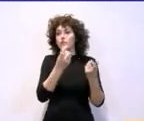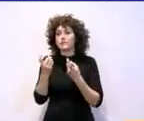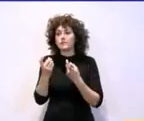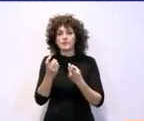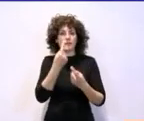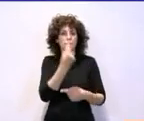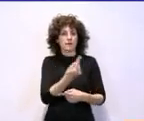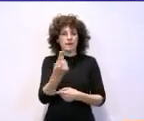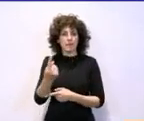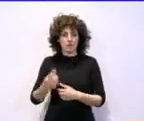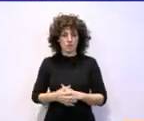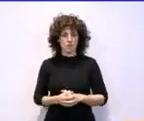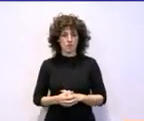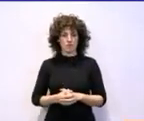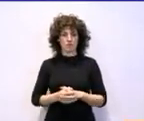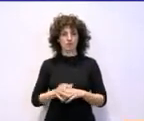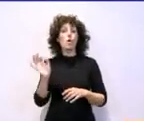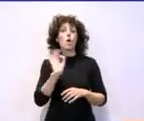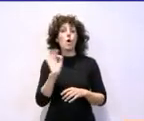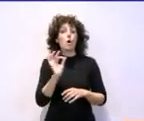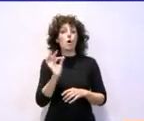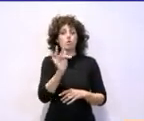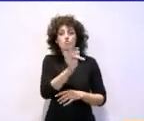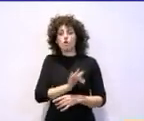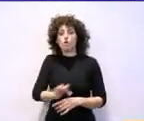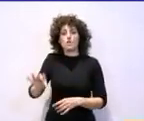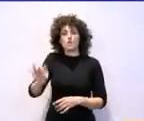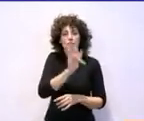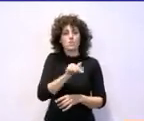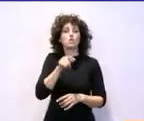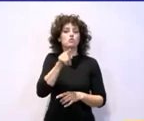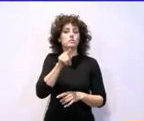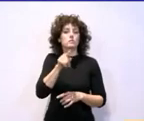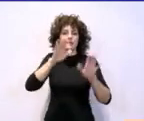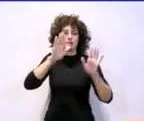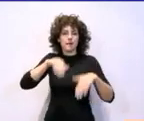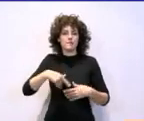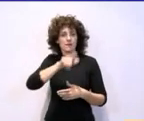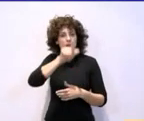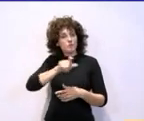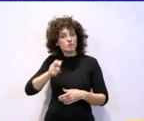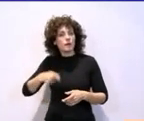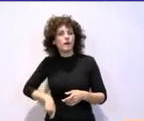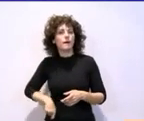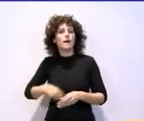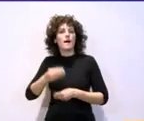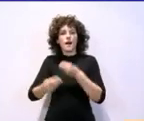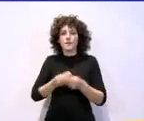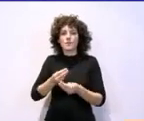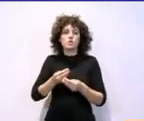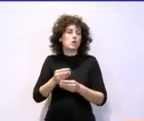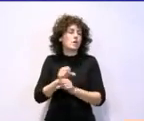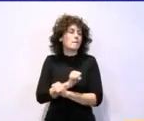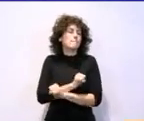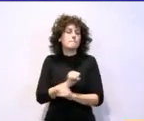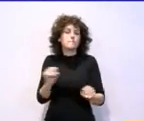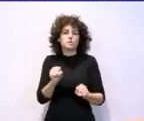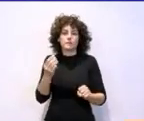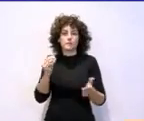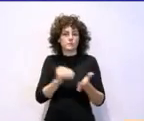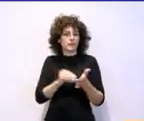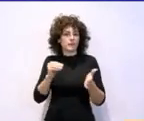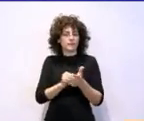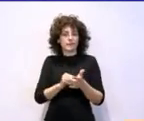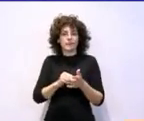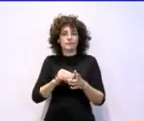que tienen. Y la rotación a la que ustedes están sometiendo a este personal, haciendo imposible en muchas ocasiones